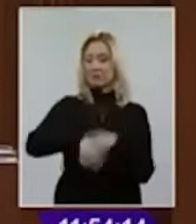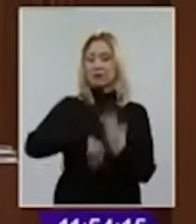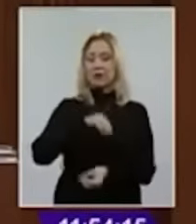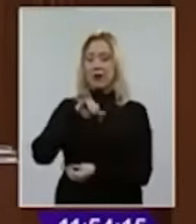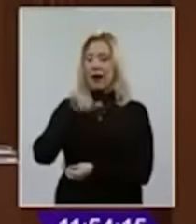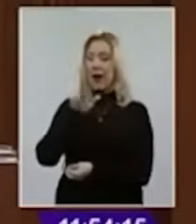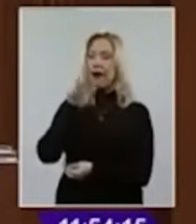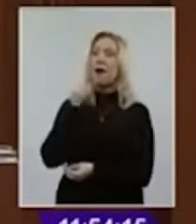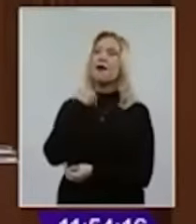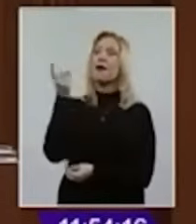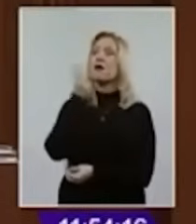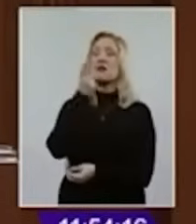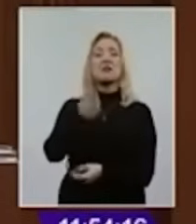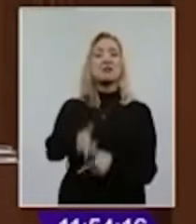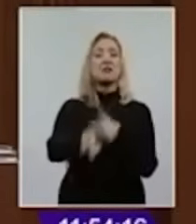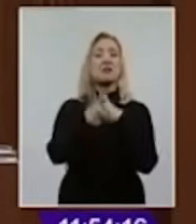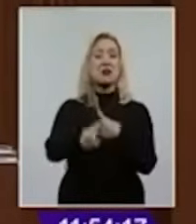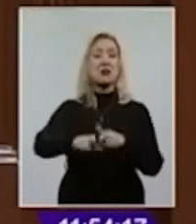justicia mexicana.